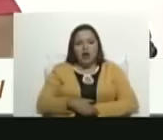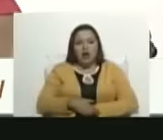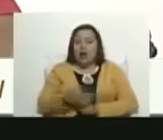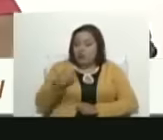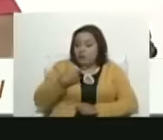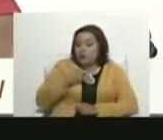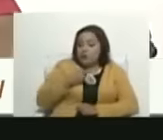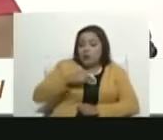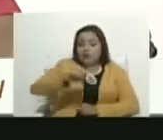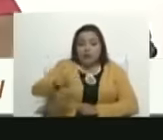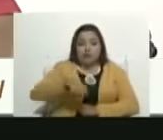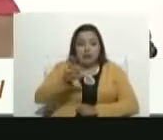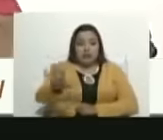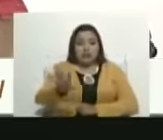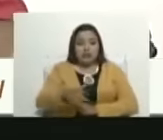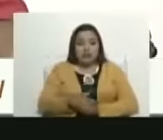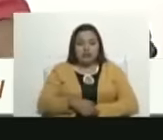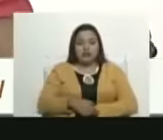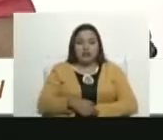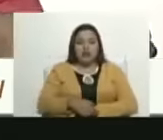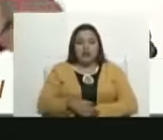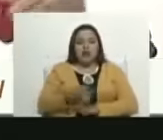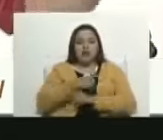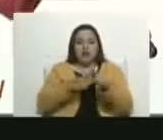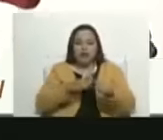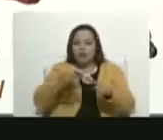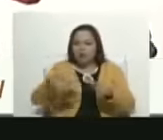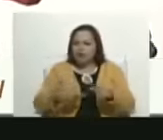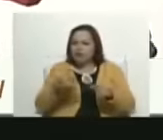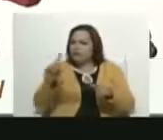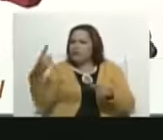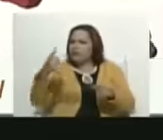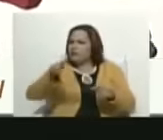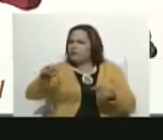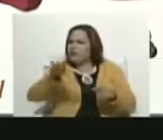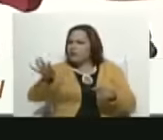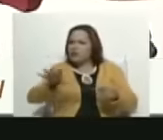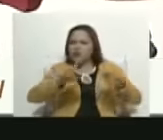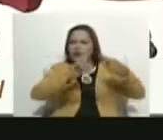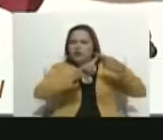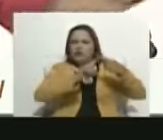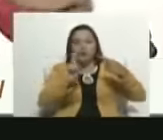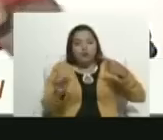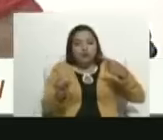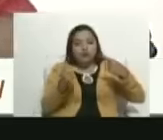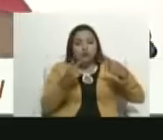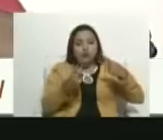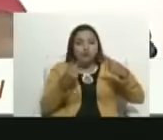5, pero para llegar a la pregunta 5 hay que pasar por las otras.